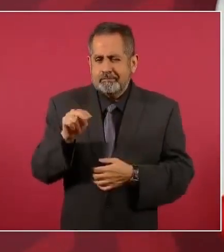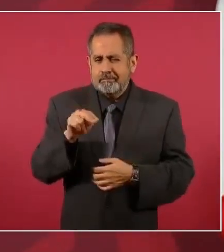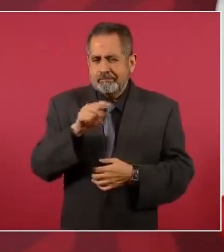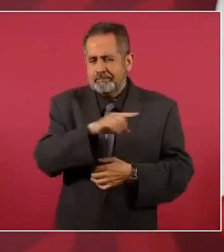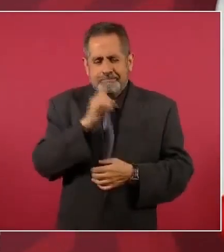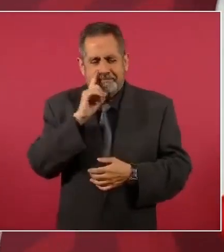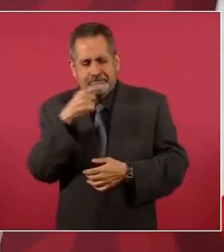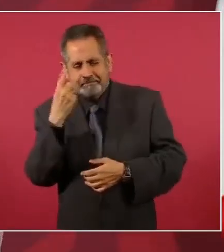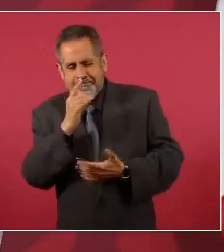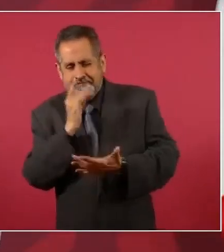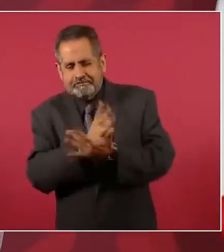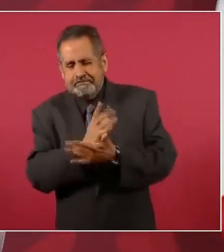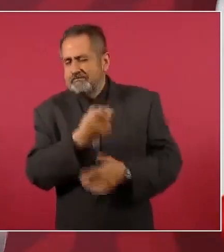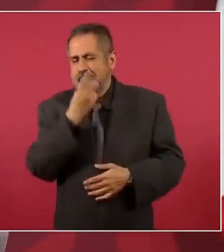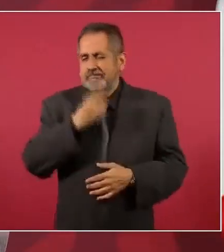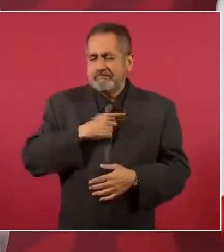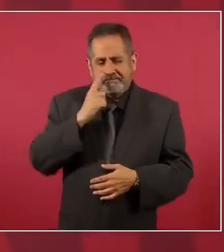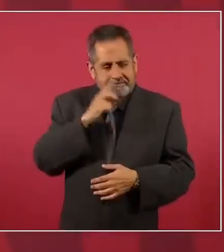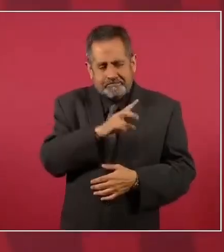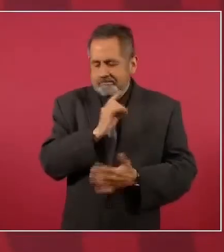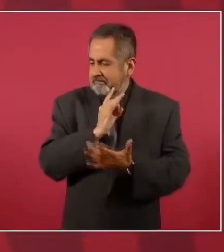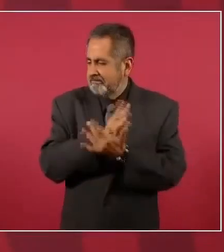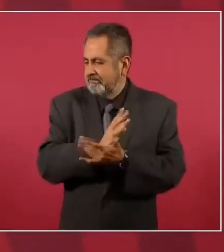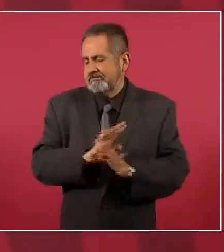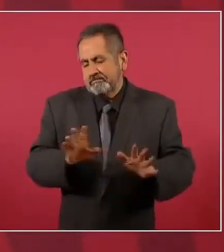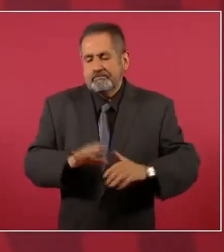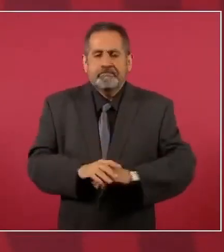ellos me dijeran, ¿no? Nada.